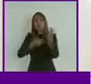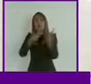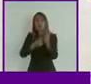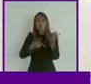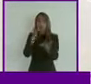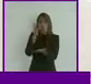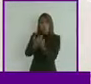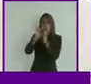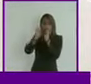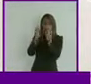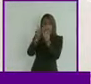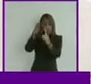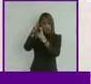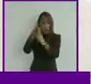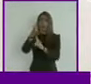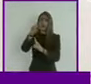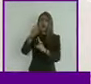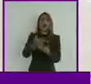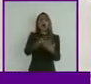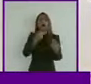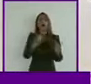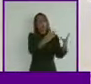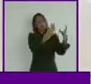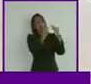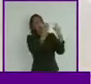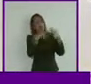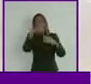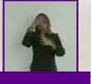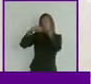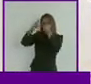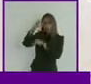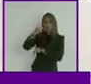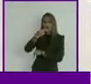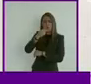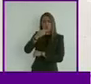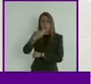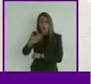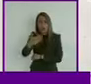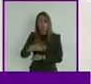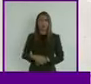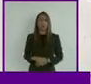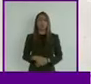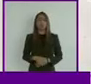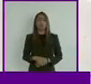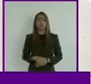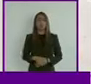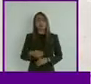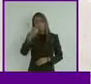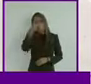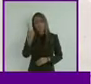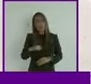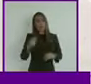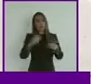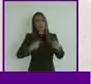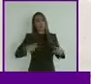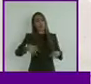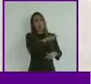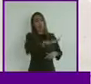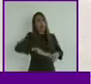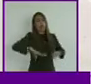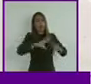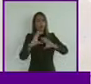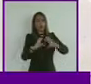Debemos educarnos para usarla adecuadamente y no dejar que nos consuma o nos sustituya. Usarla en pro de la humanidad, en el ámbito integral,